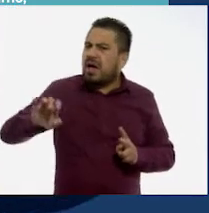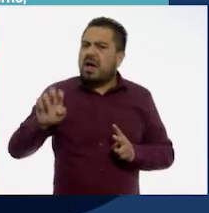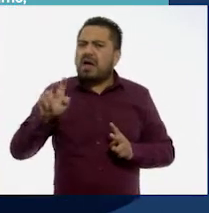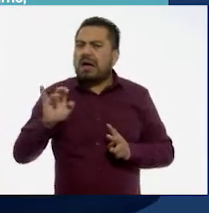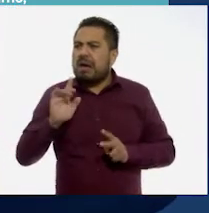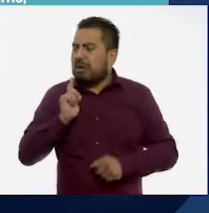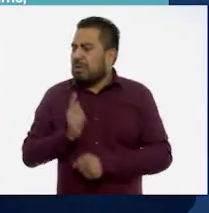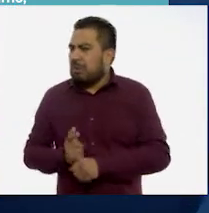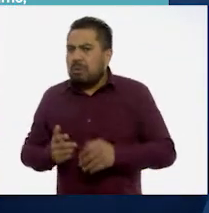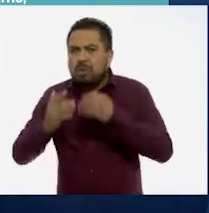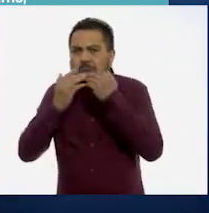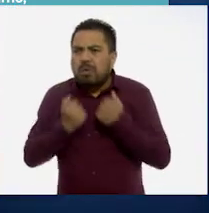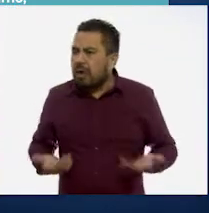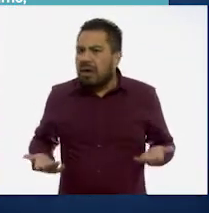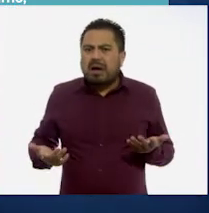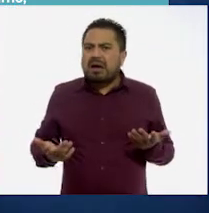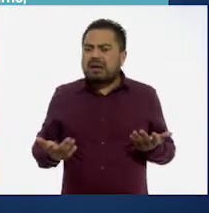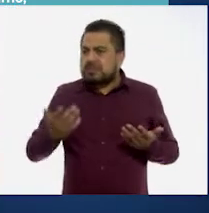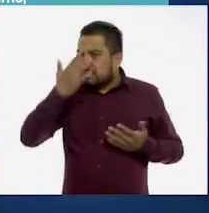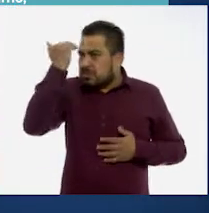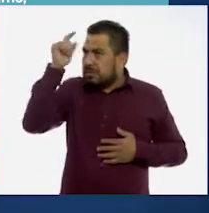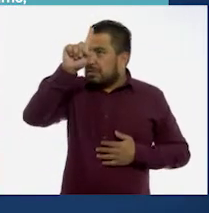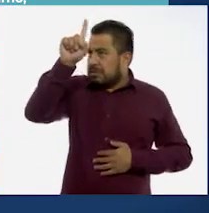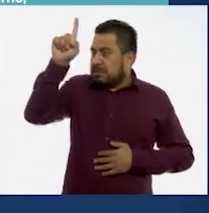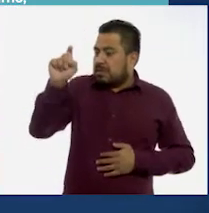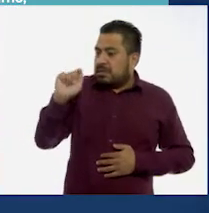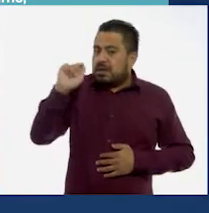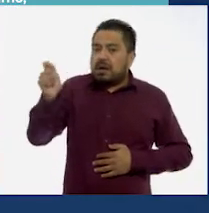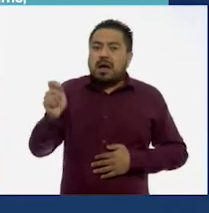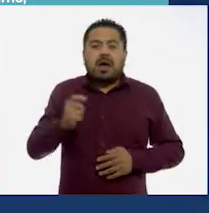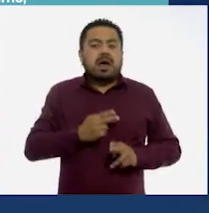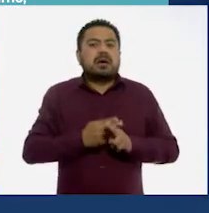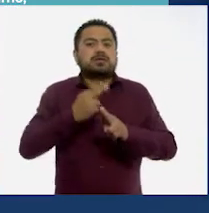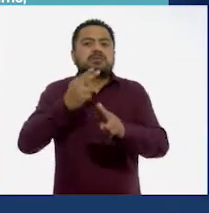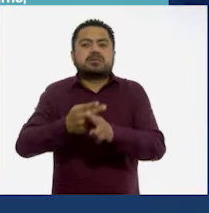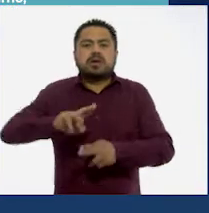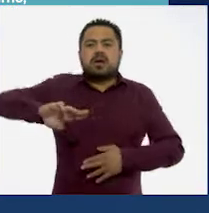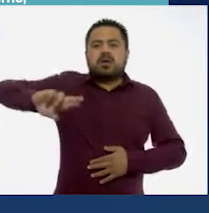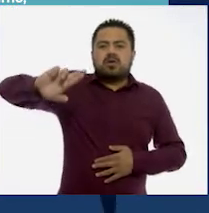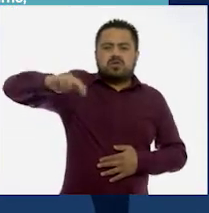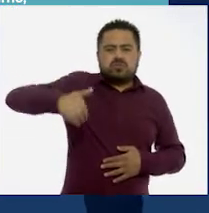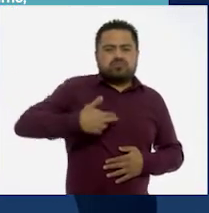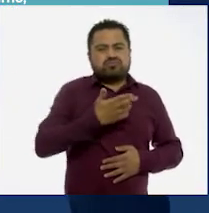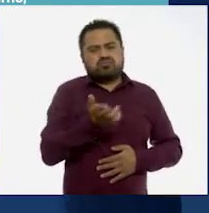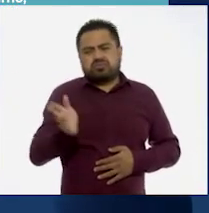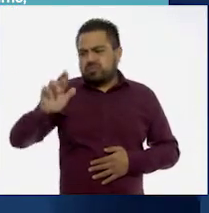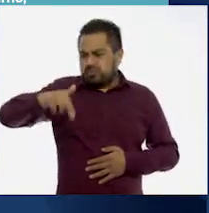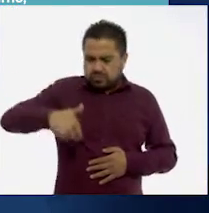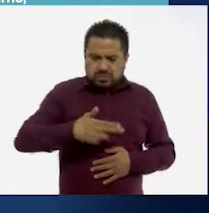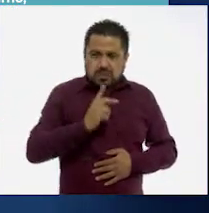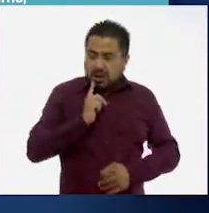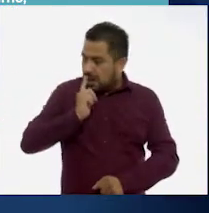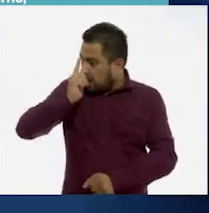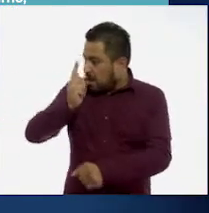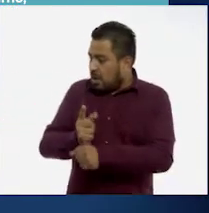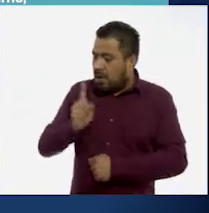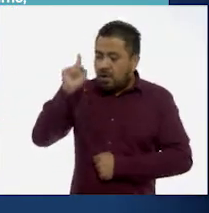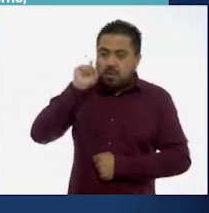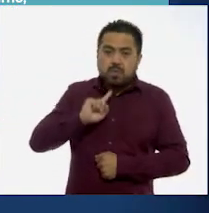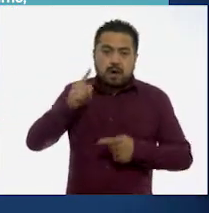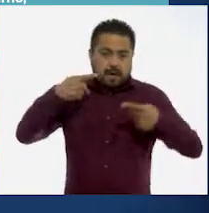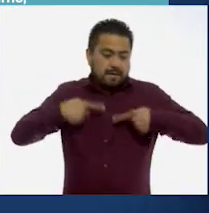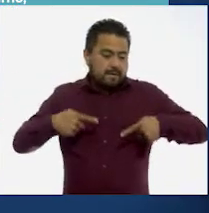la encontraron. No volvieron a saber de ella hasta que en las curvas de La Rumorosa vieron a una mujer vestida